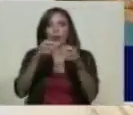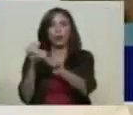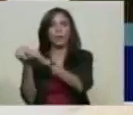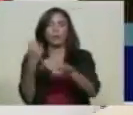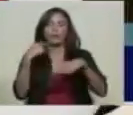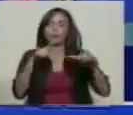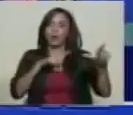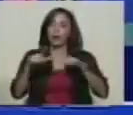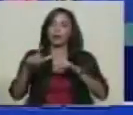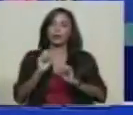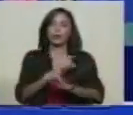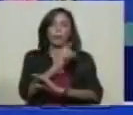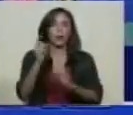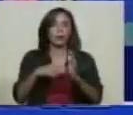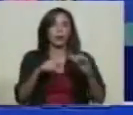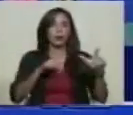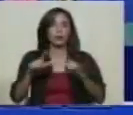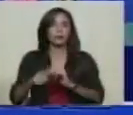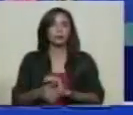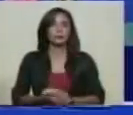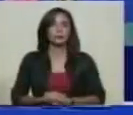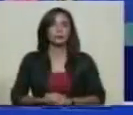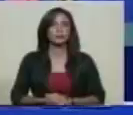Siempre listo.